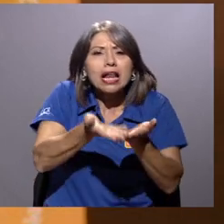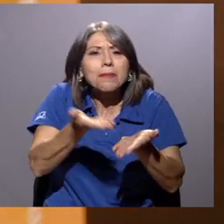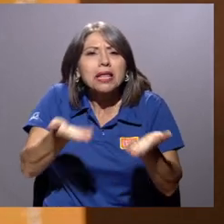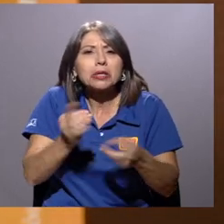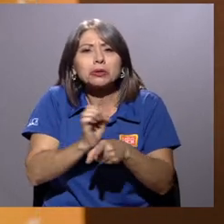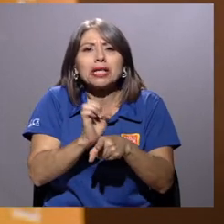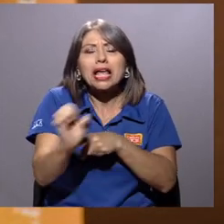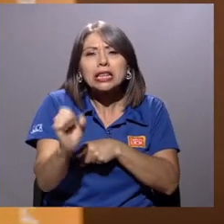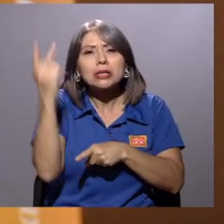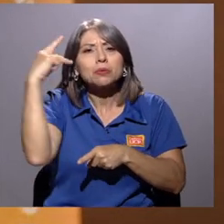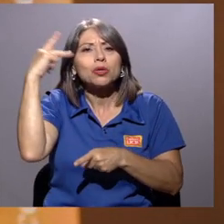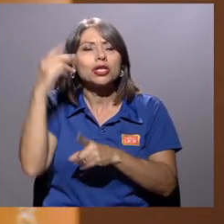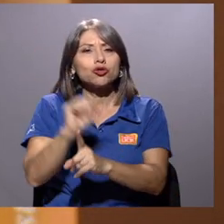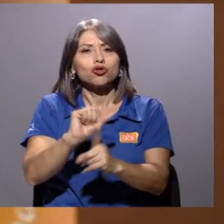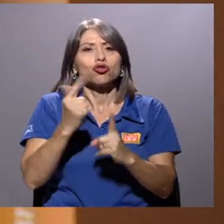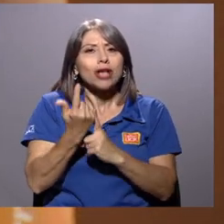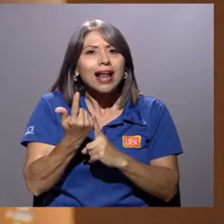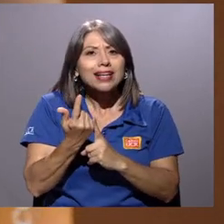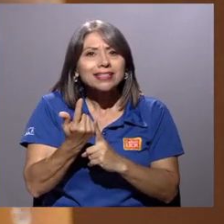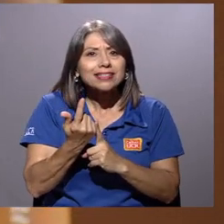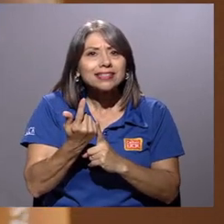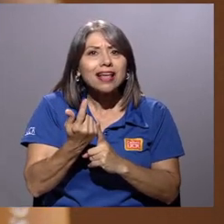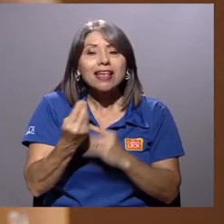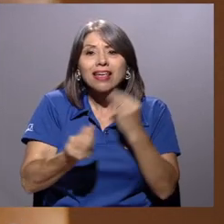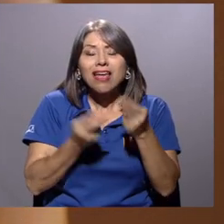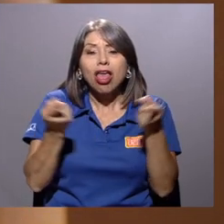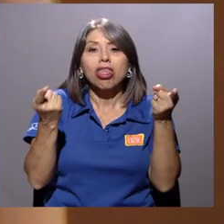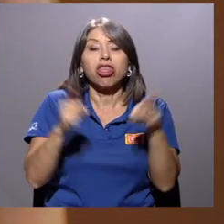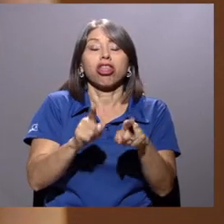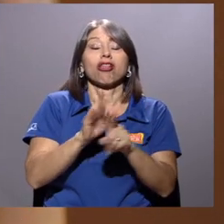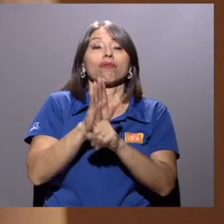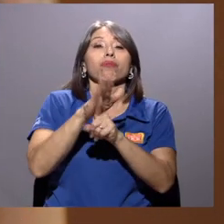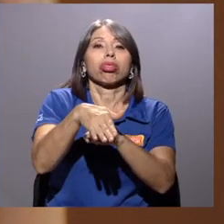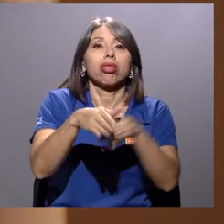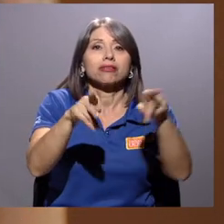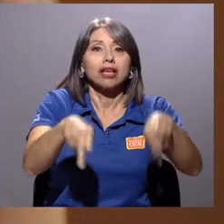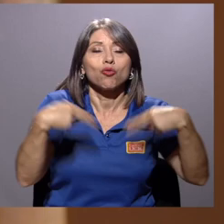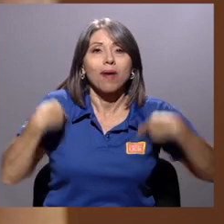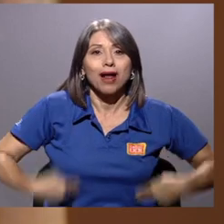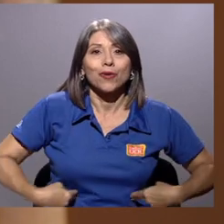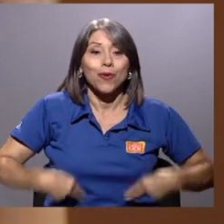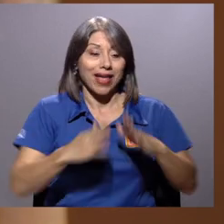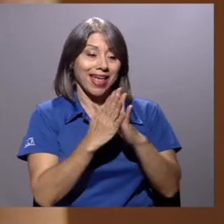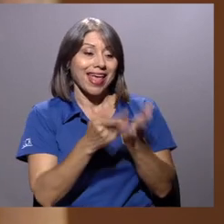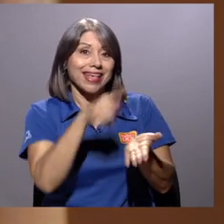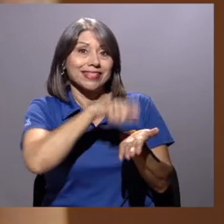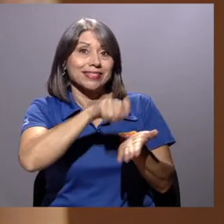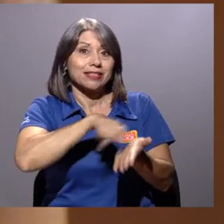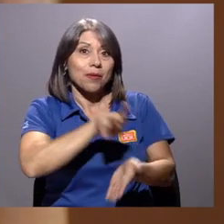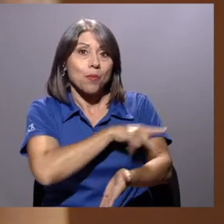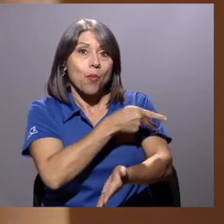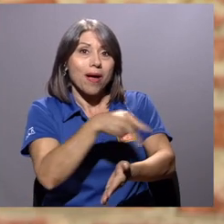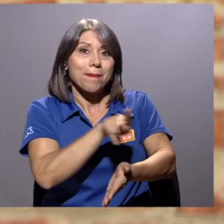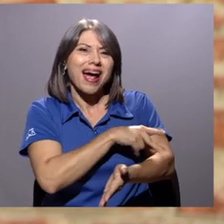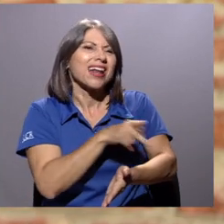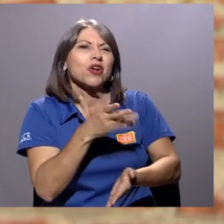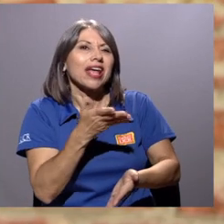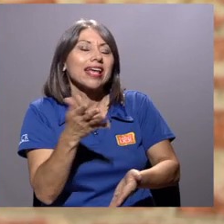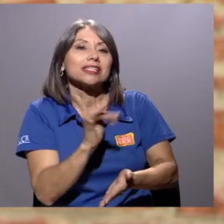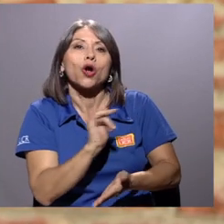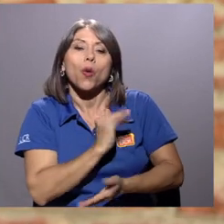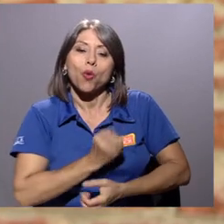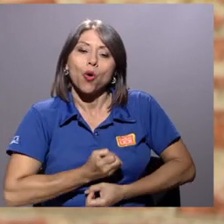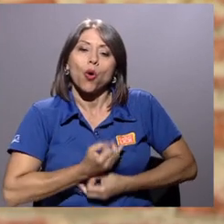políticos, sociales que contribuyen a denigrar al ser humano. Y este poemario entonces surge como un dolor que